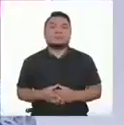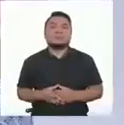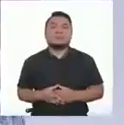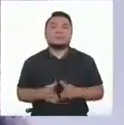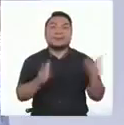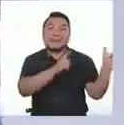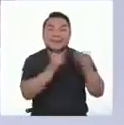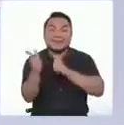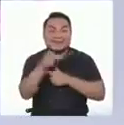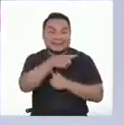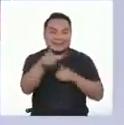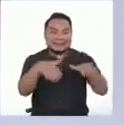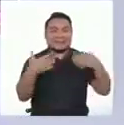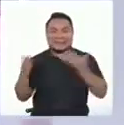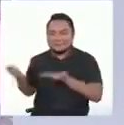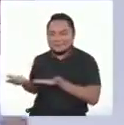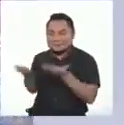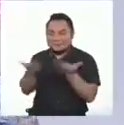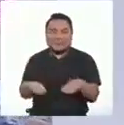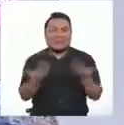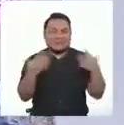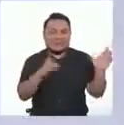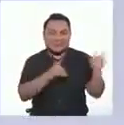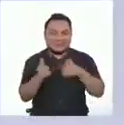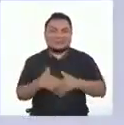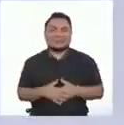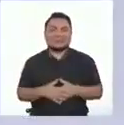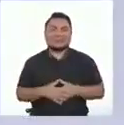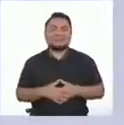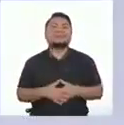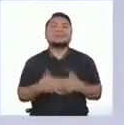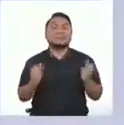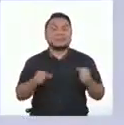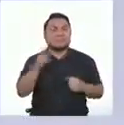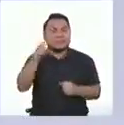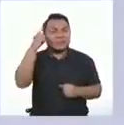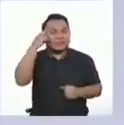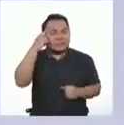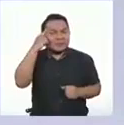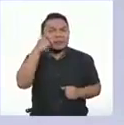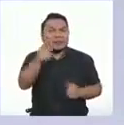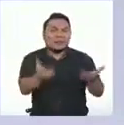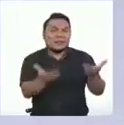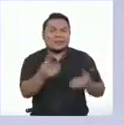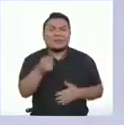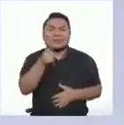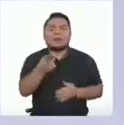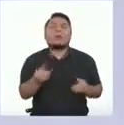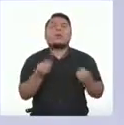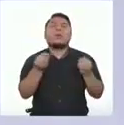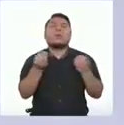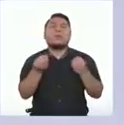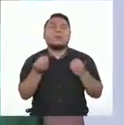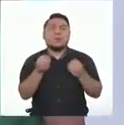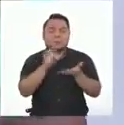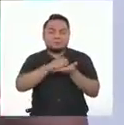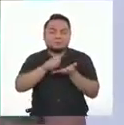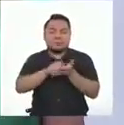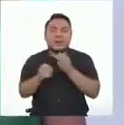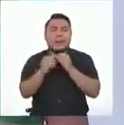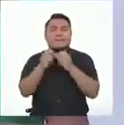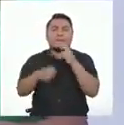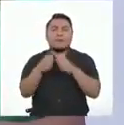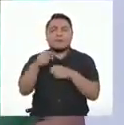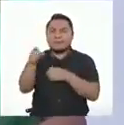Listo, los chicos y yo ya tenemos todos los materiales, profesora. Y seguro que ya has pensado en cómo resolver el problema